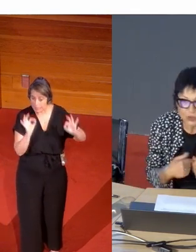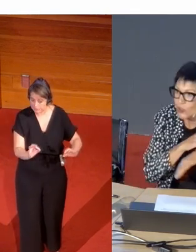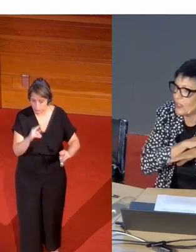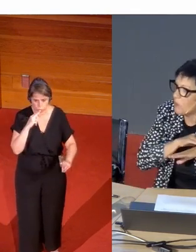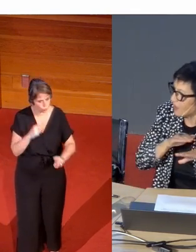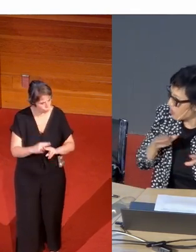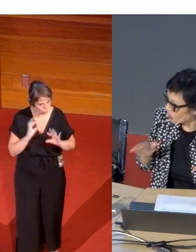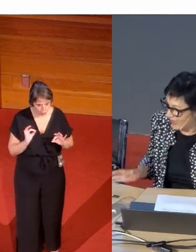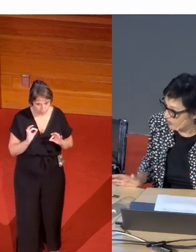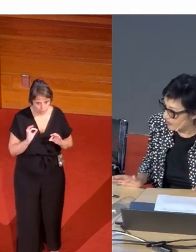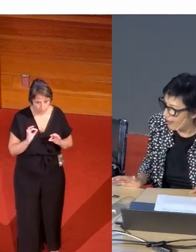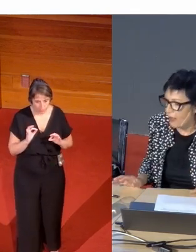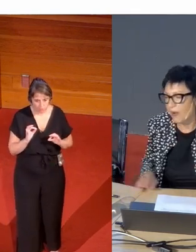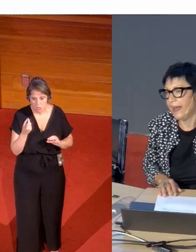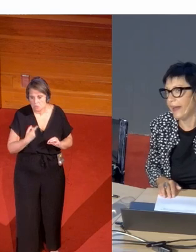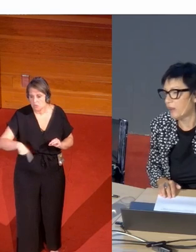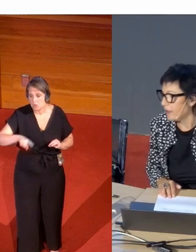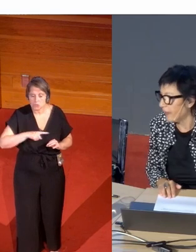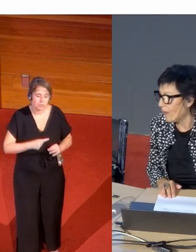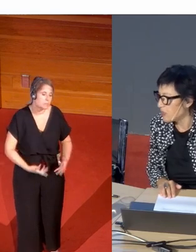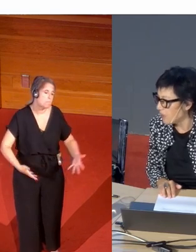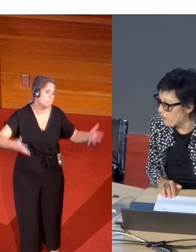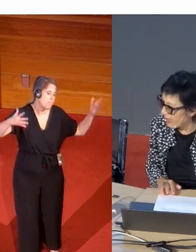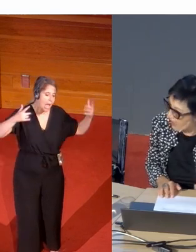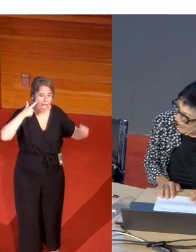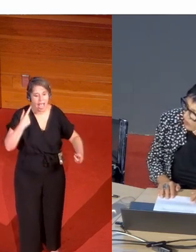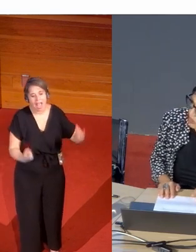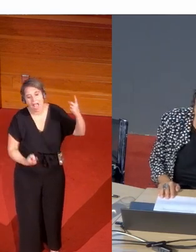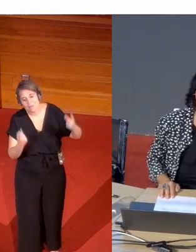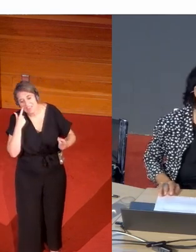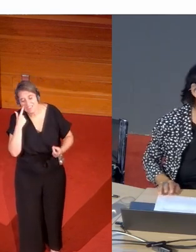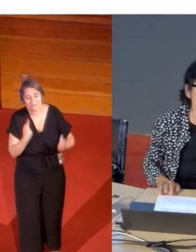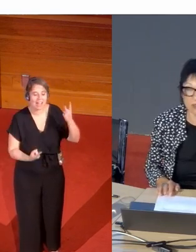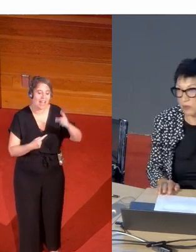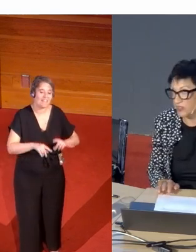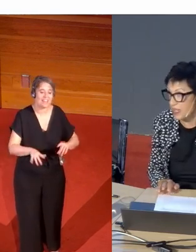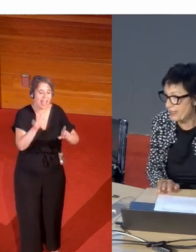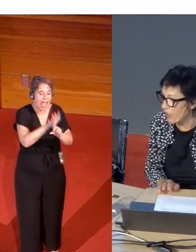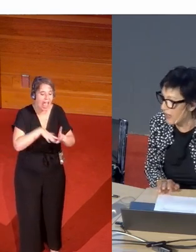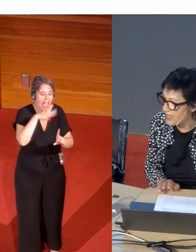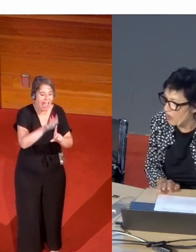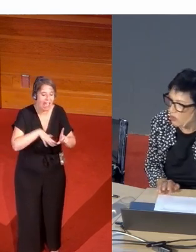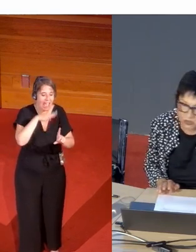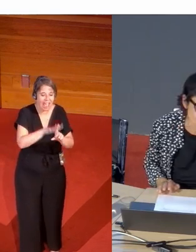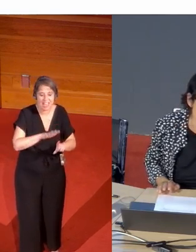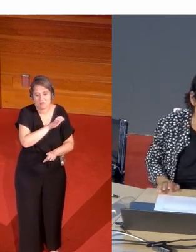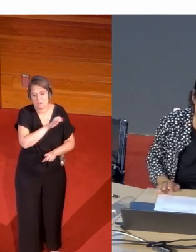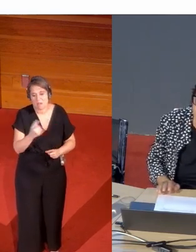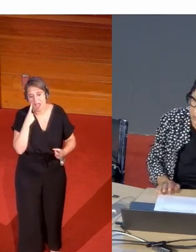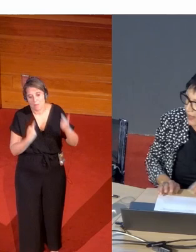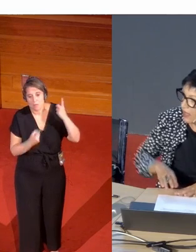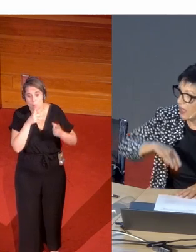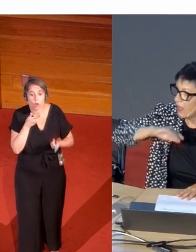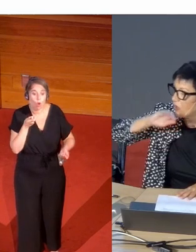a nosotros nos dan por descontados bueno de vez en cuando se ponen pejiguero bueno de vez en cu y como tienen esta Manía con controlar